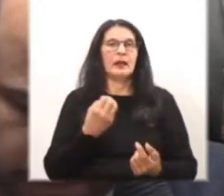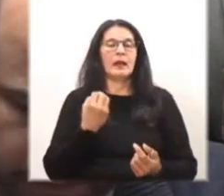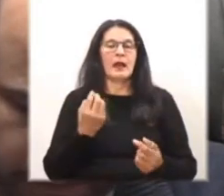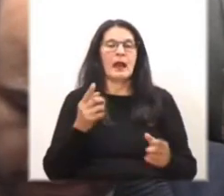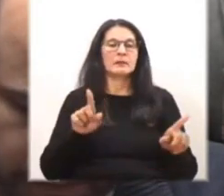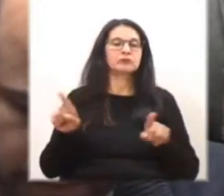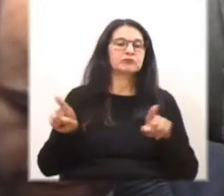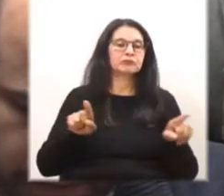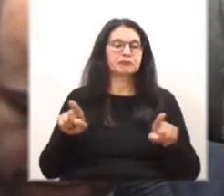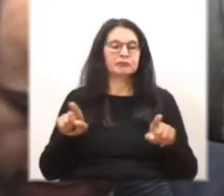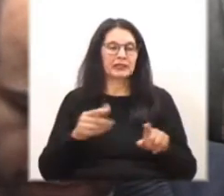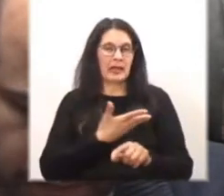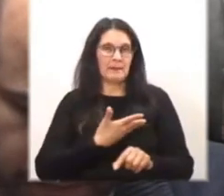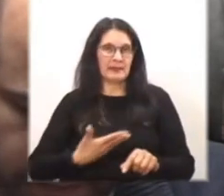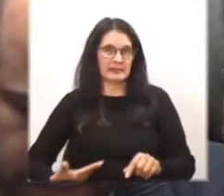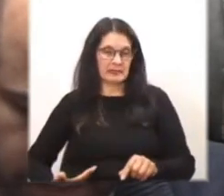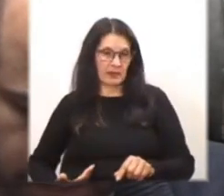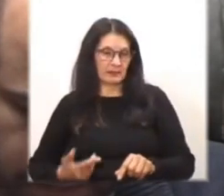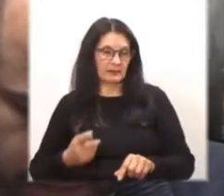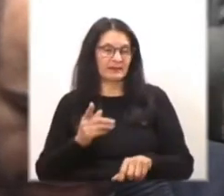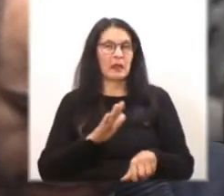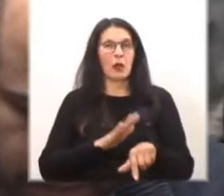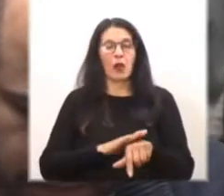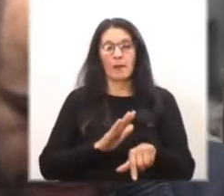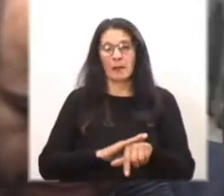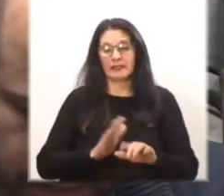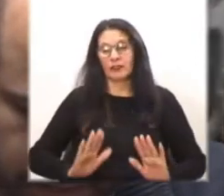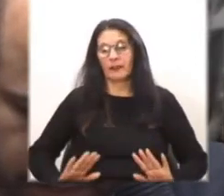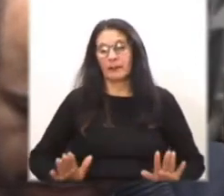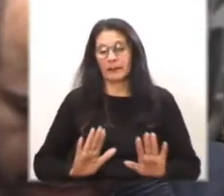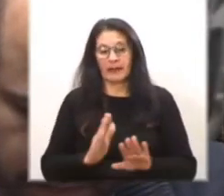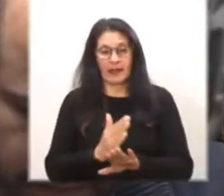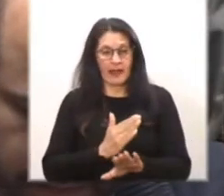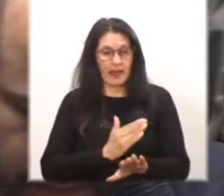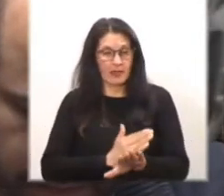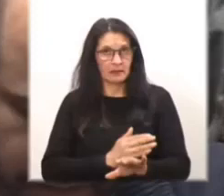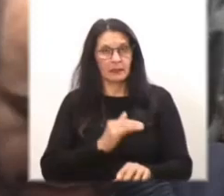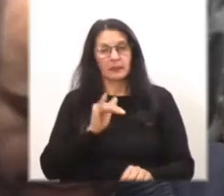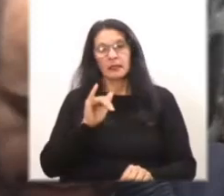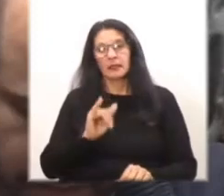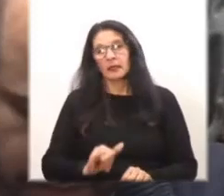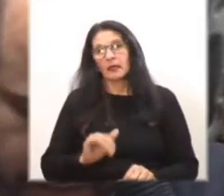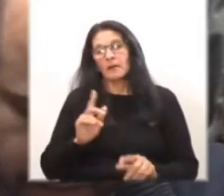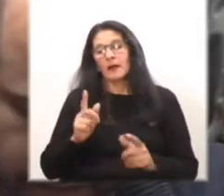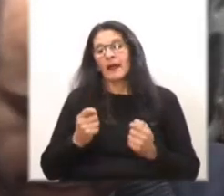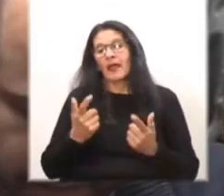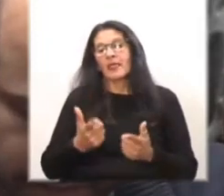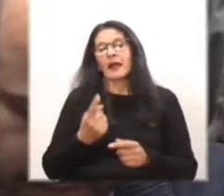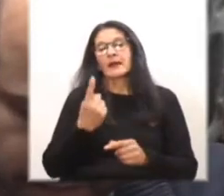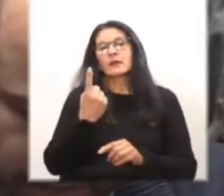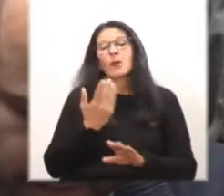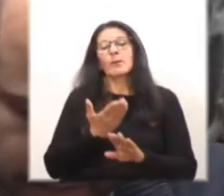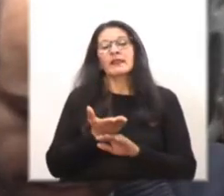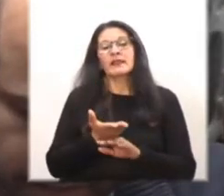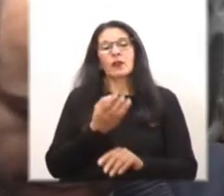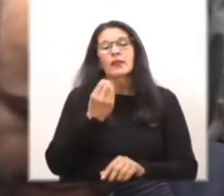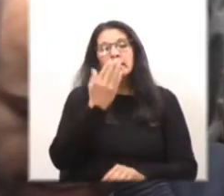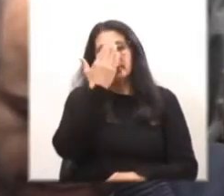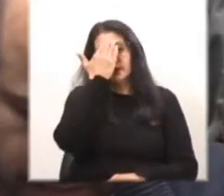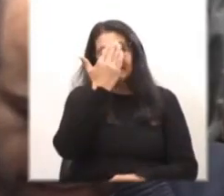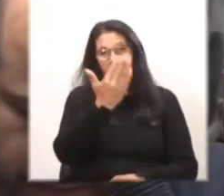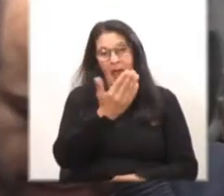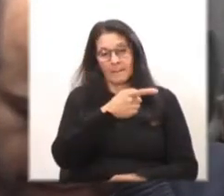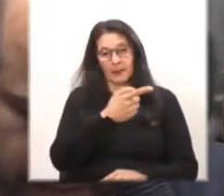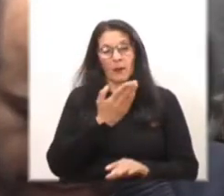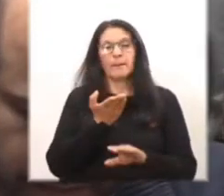este Parlamento en las instancias preparatorias y por haber hecho lugar a una solicitud de la bancada del Frente Amplio cuando